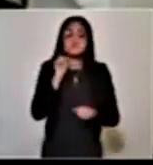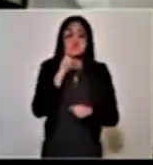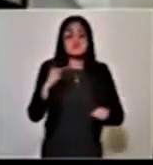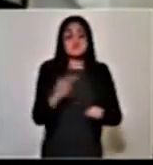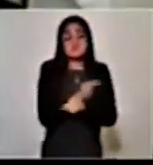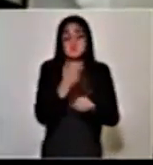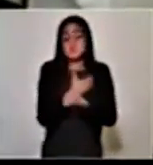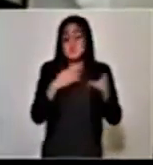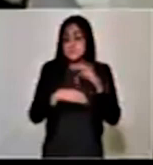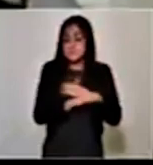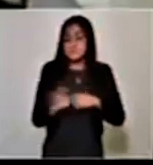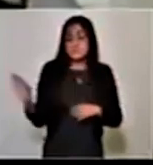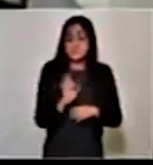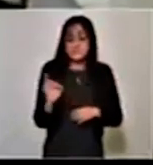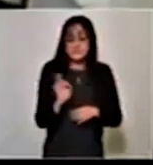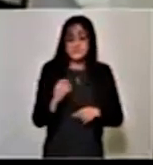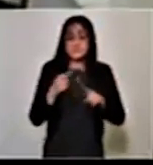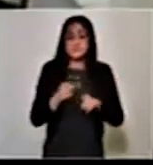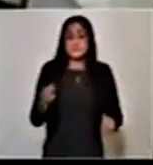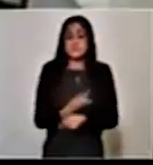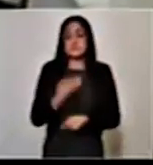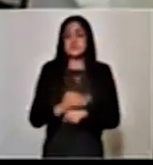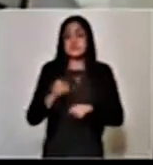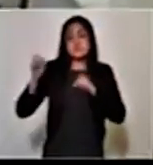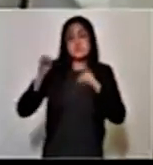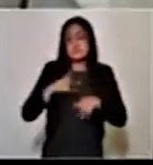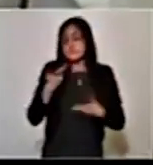tipo de estos siniestros por contingencias